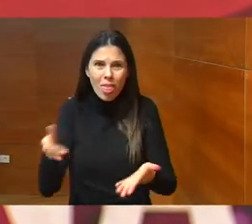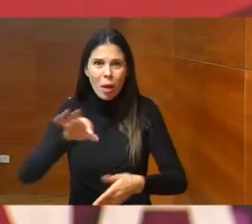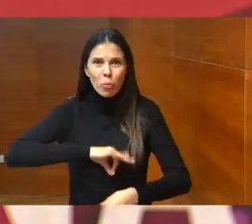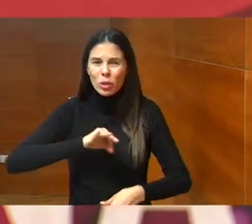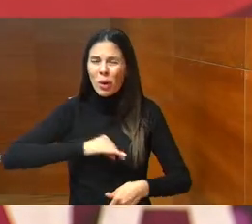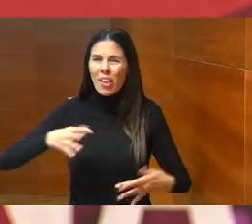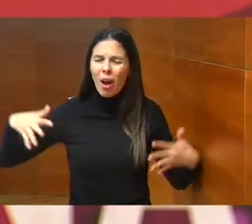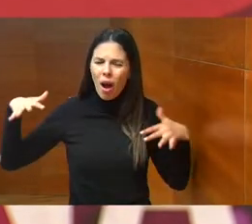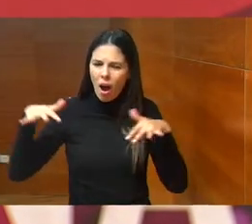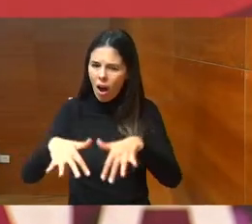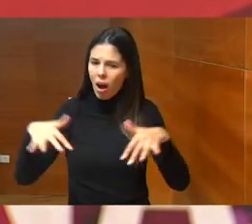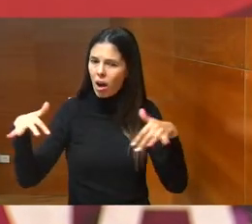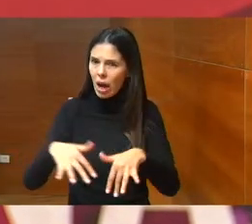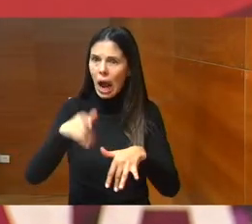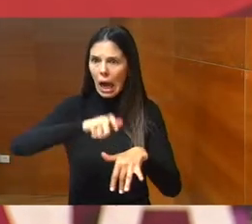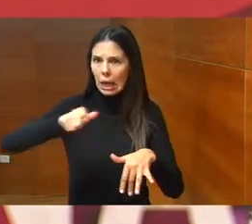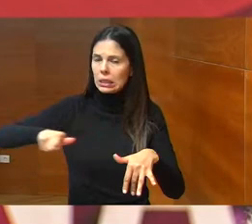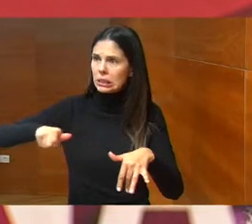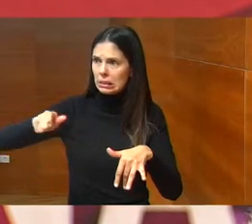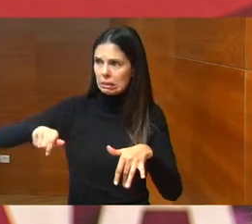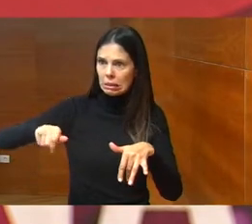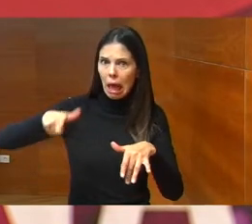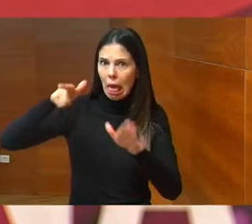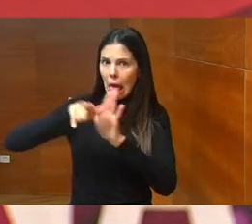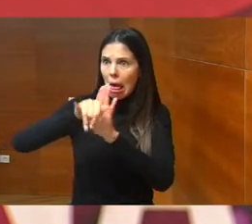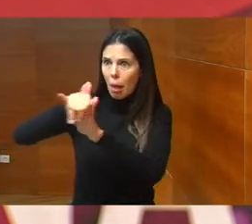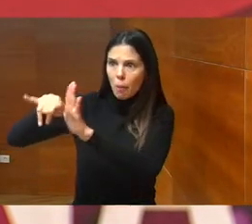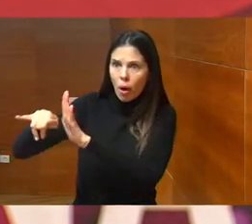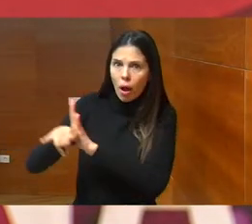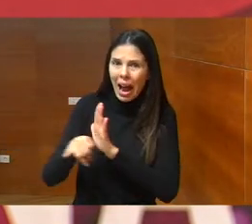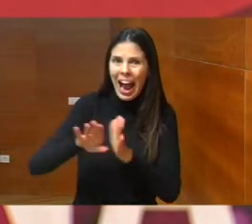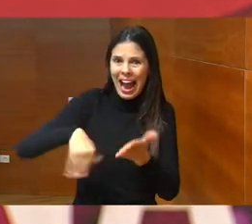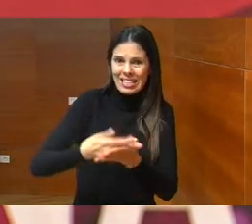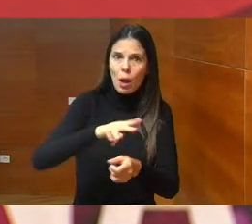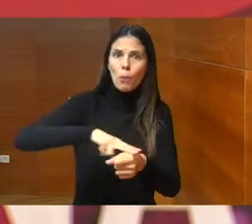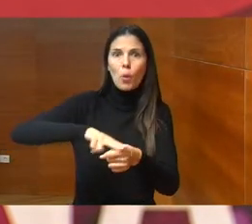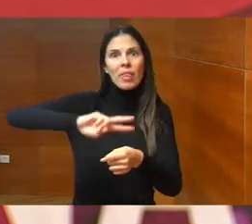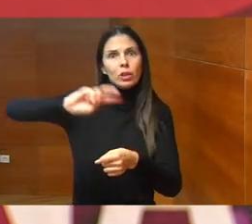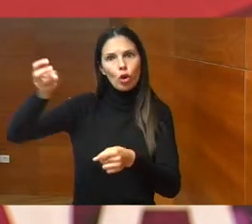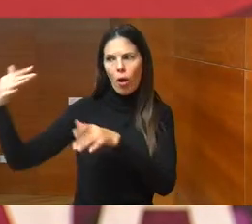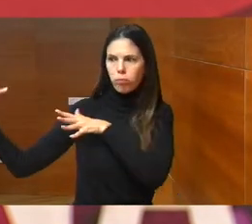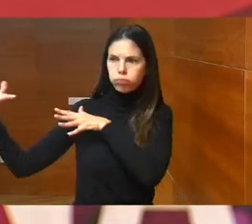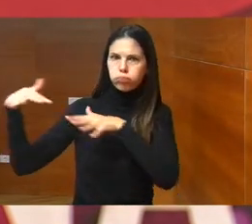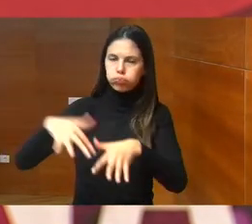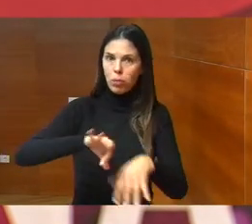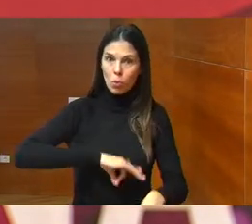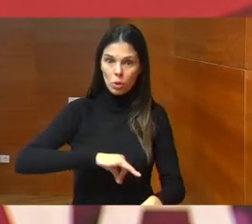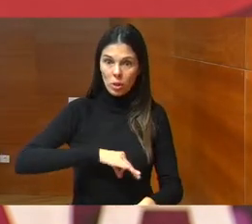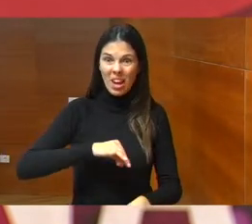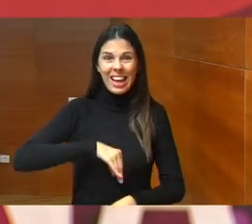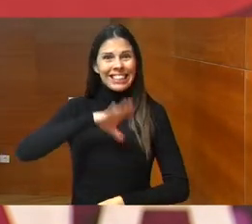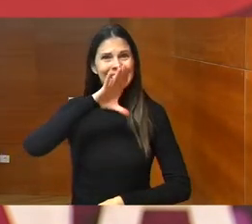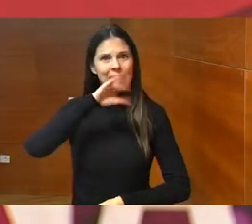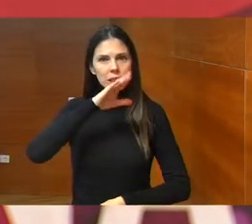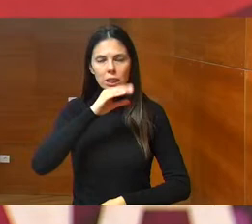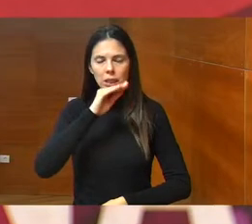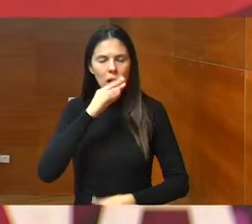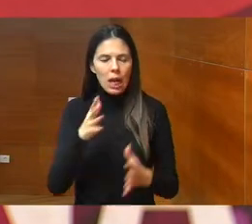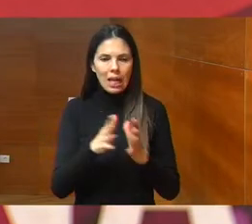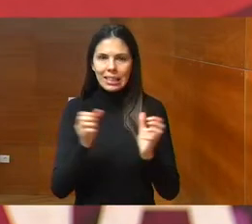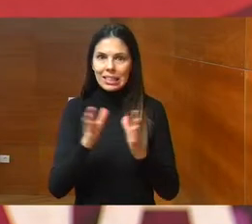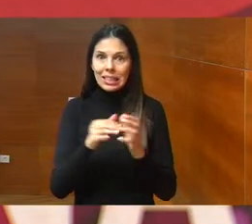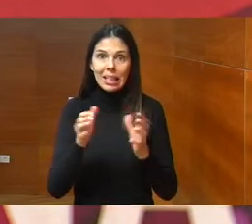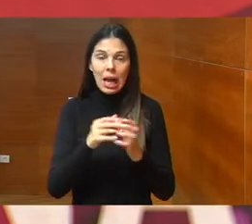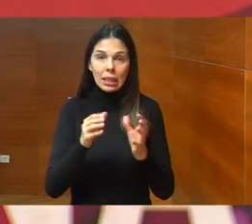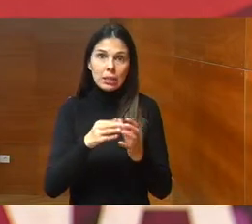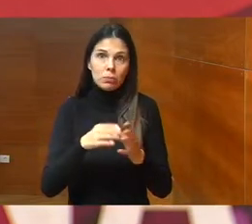alrededores y siente que desplazóse desde otras provincias afición de chichana por Board pensó que fue por la su